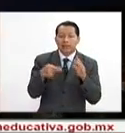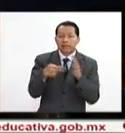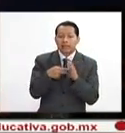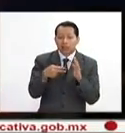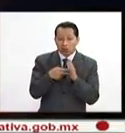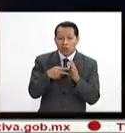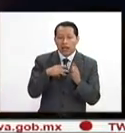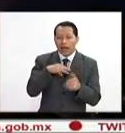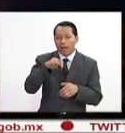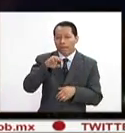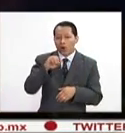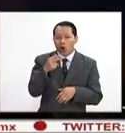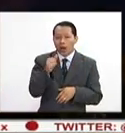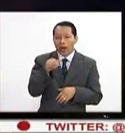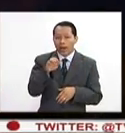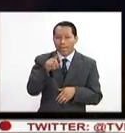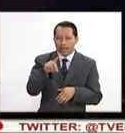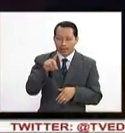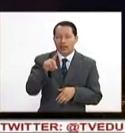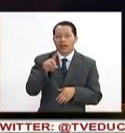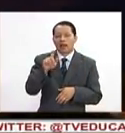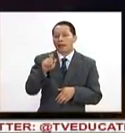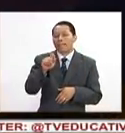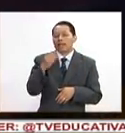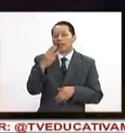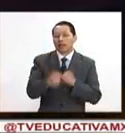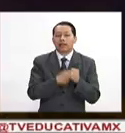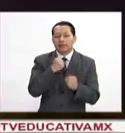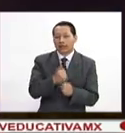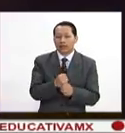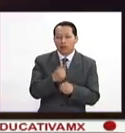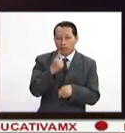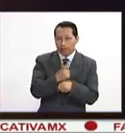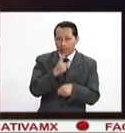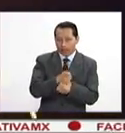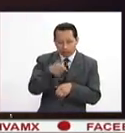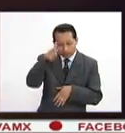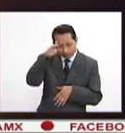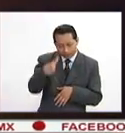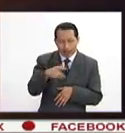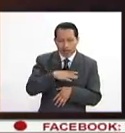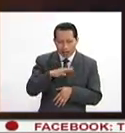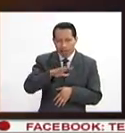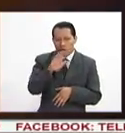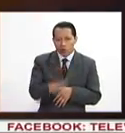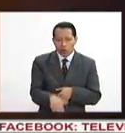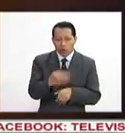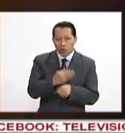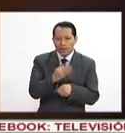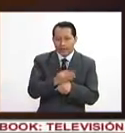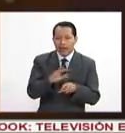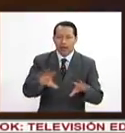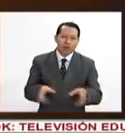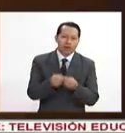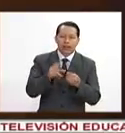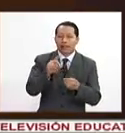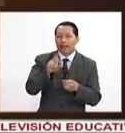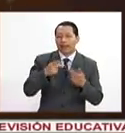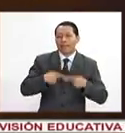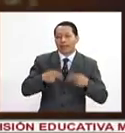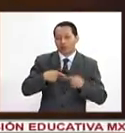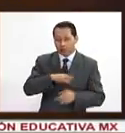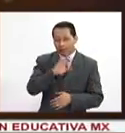sirio de nombre Mohamed Al-Halaji, de 23 años, primer identificado entre las víctimas del siniestro, que hasta el momento ya se cuantifican 30